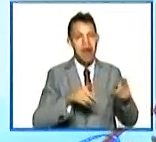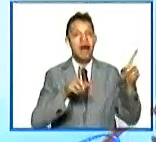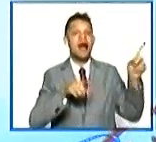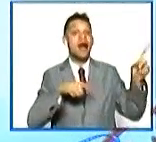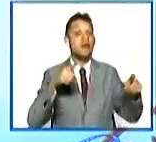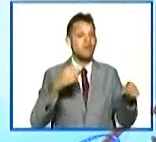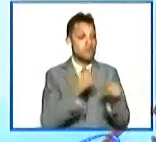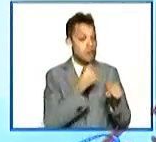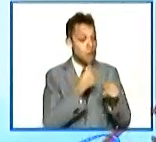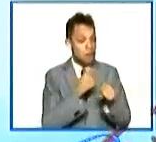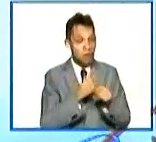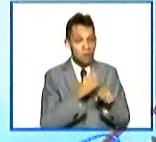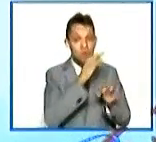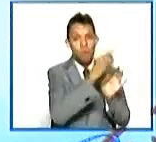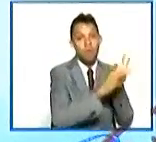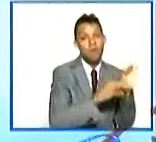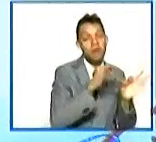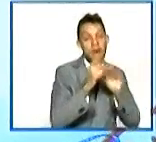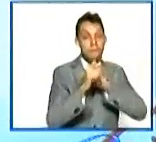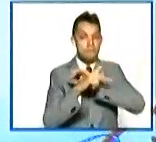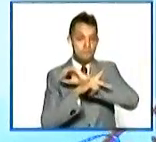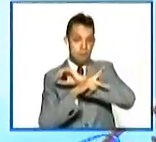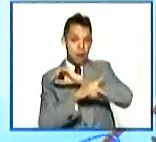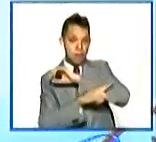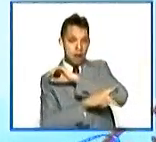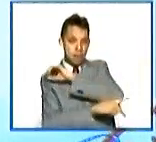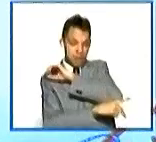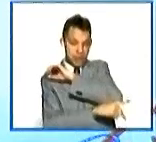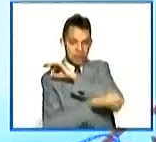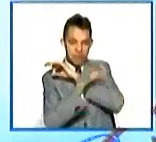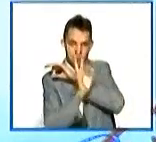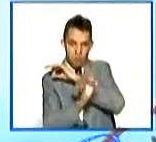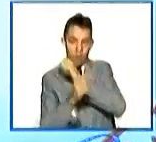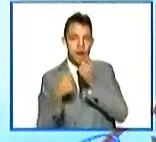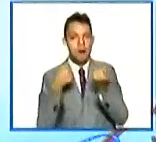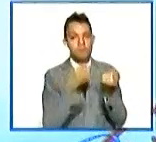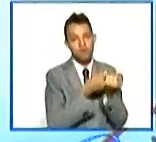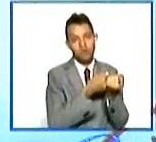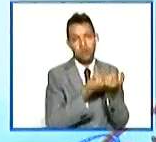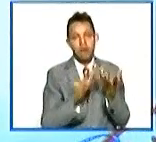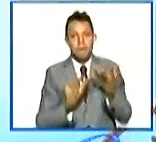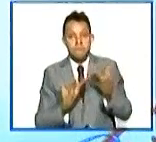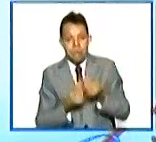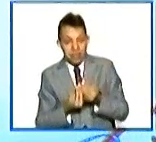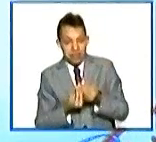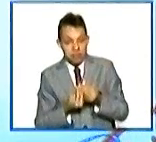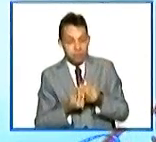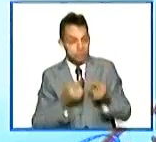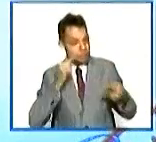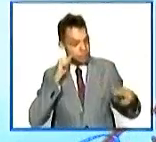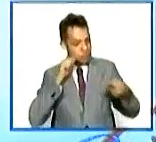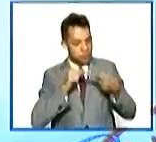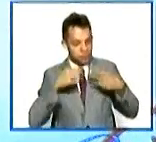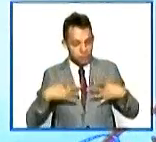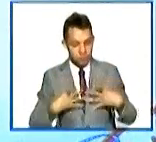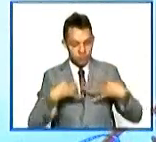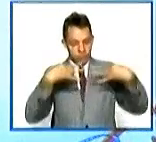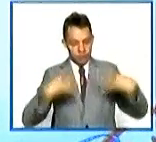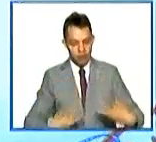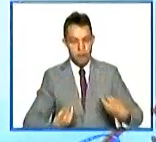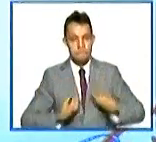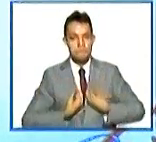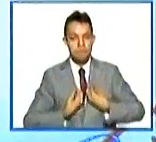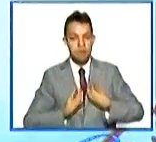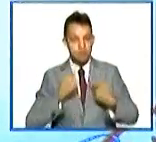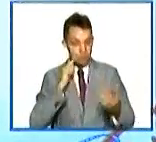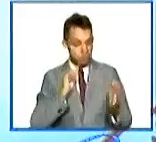adultos mayores en aspectos psicológicos que son fundamentales, con el propósito de que se garantice la calidad de vida del adulto